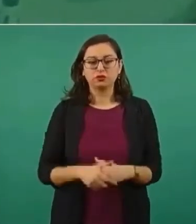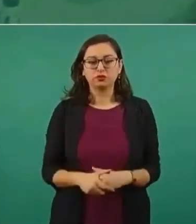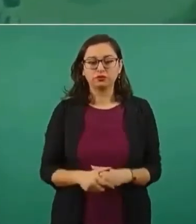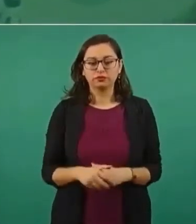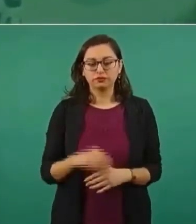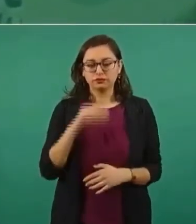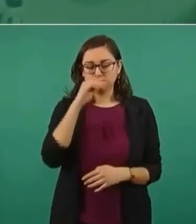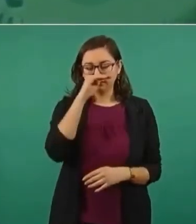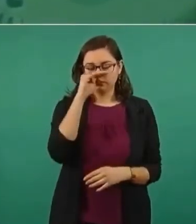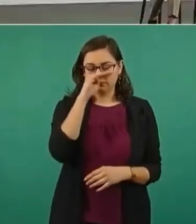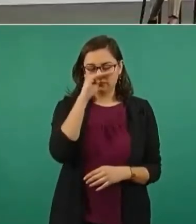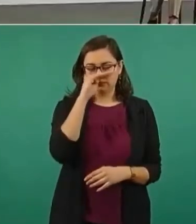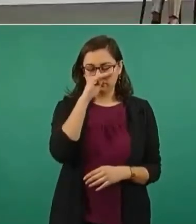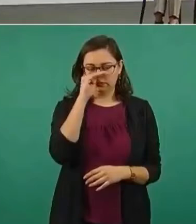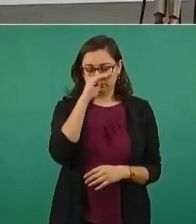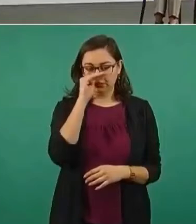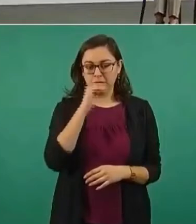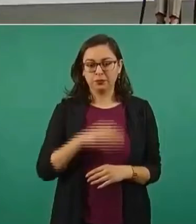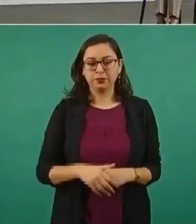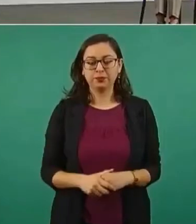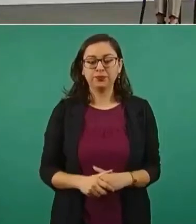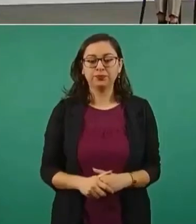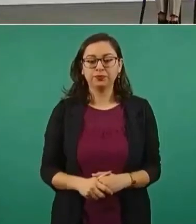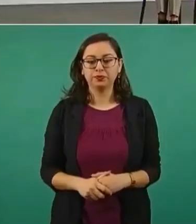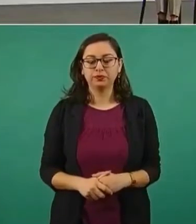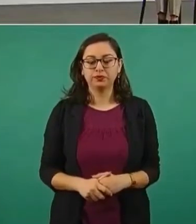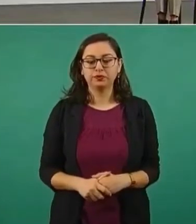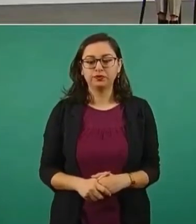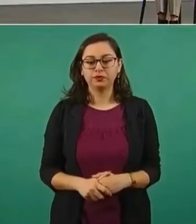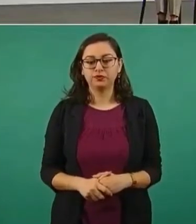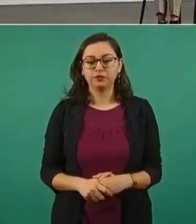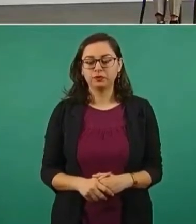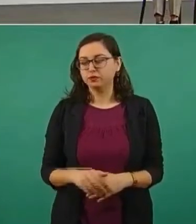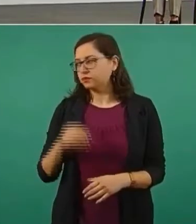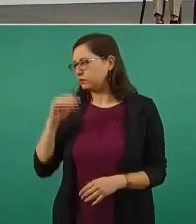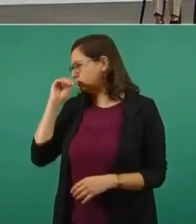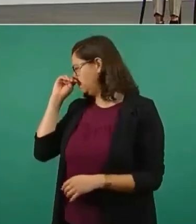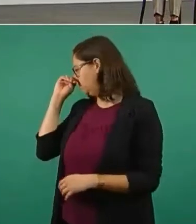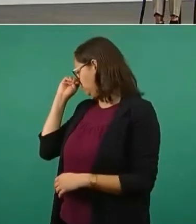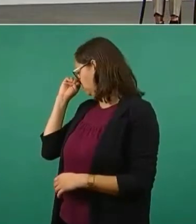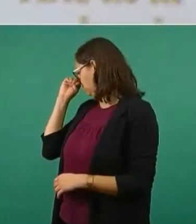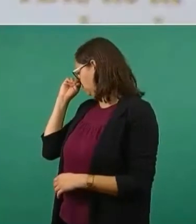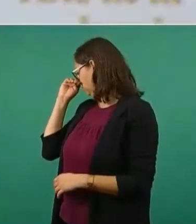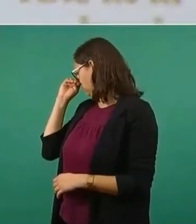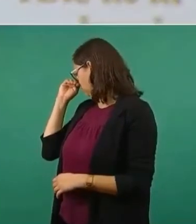En los 3 días estuvimos abajo de la media